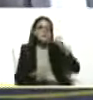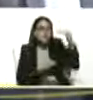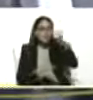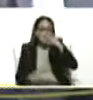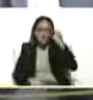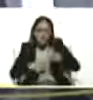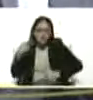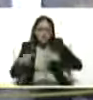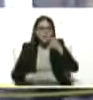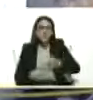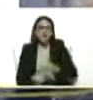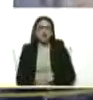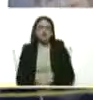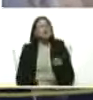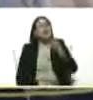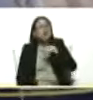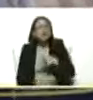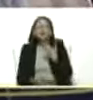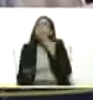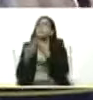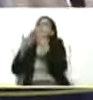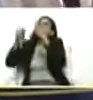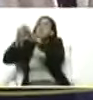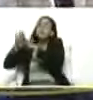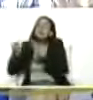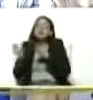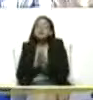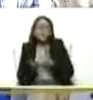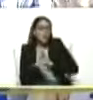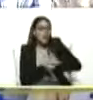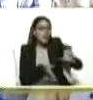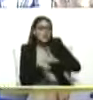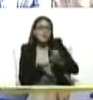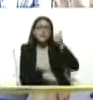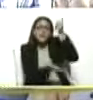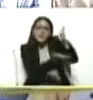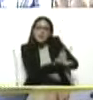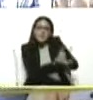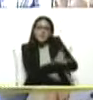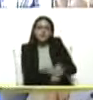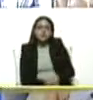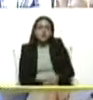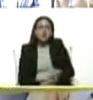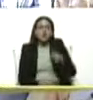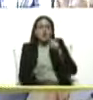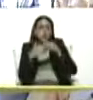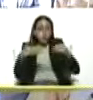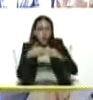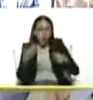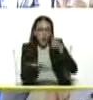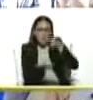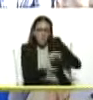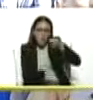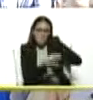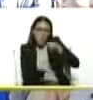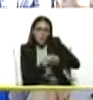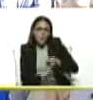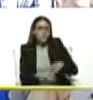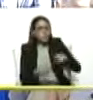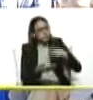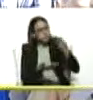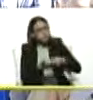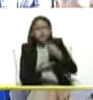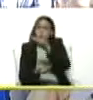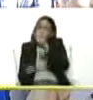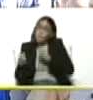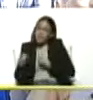Está llegando la inversión, mira, dólar over dólar, dólar over dólar, over over dólar